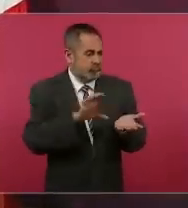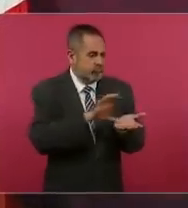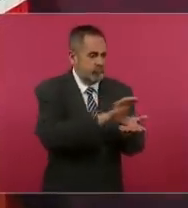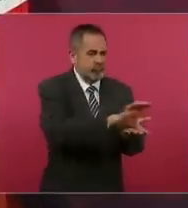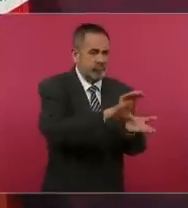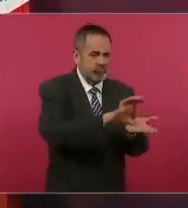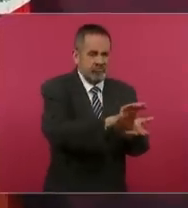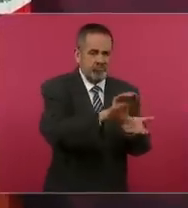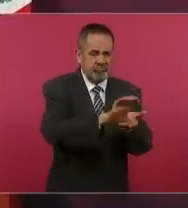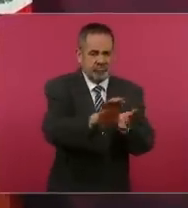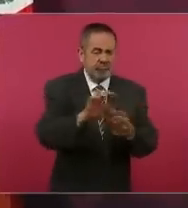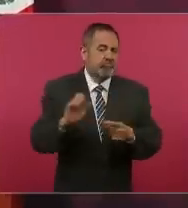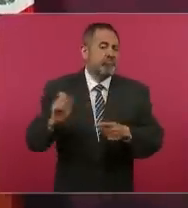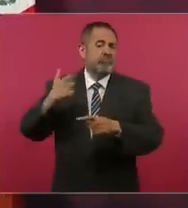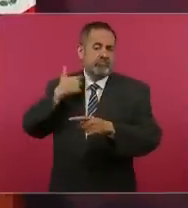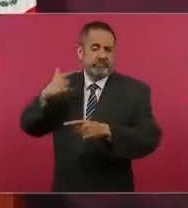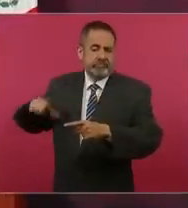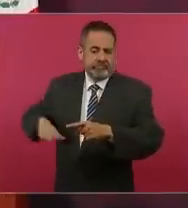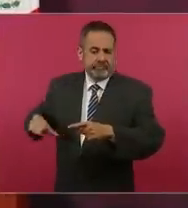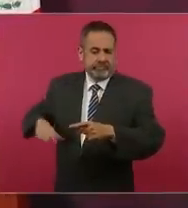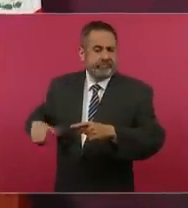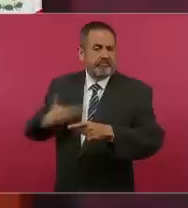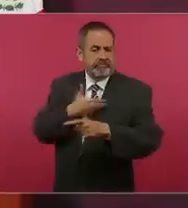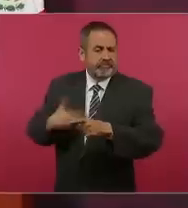del gobierno anterior